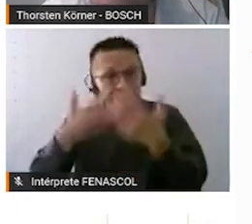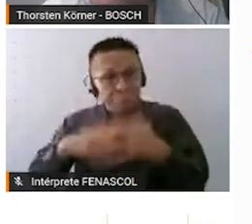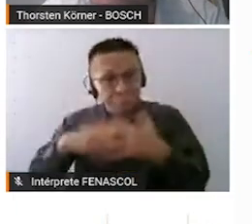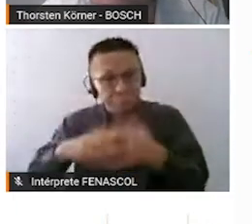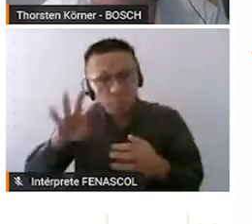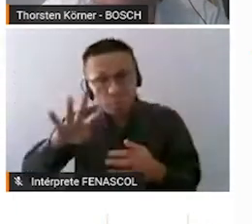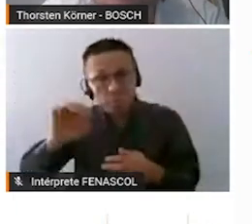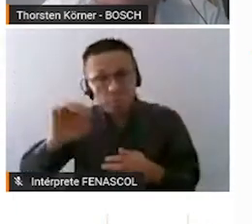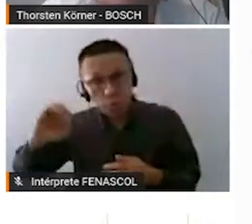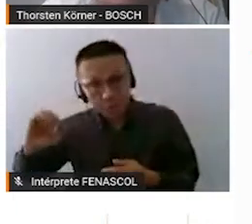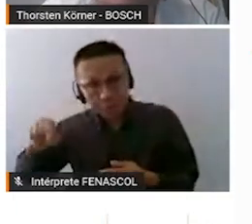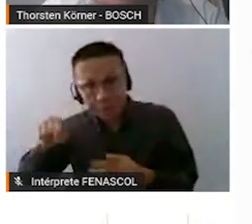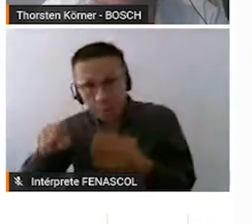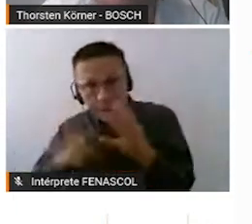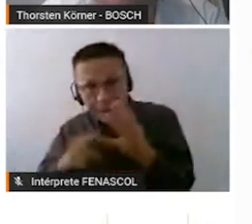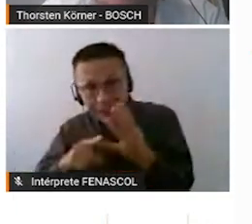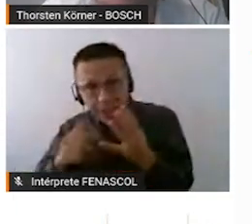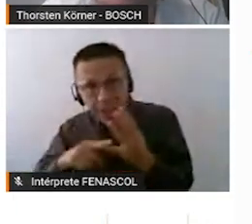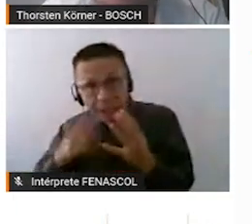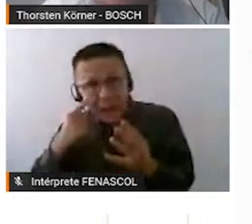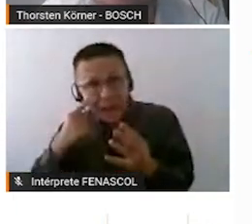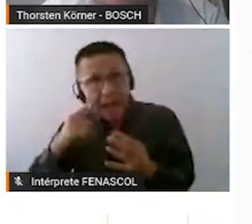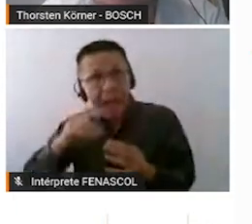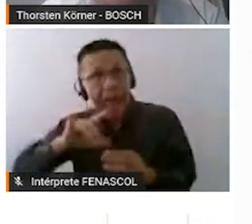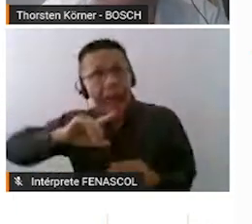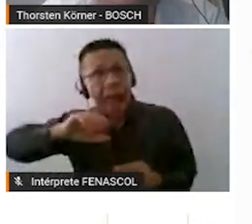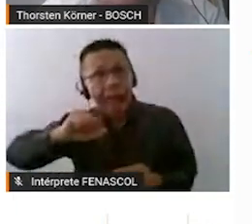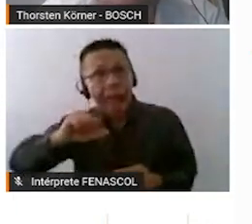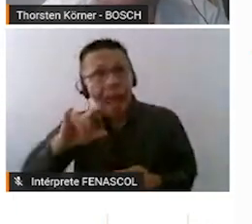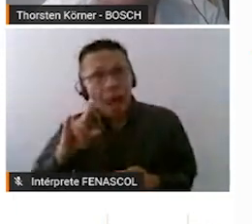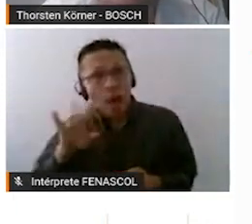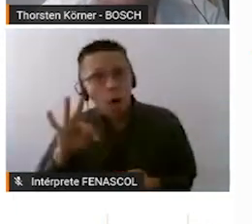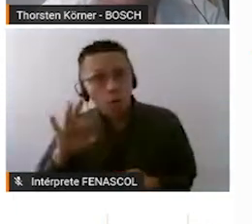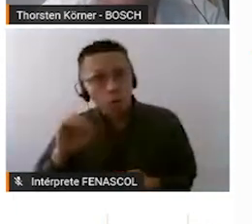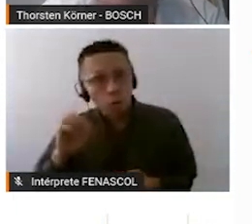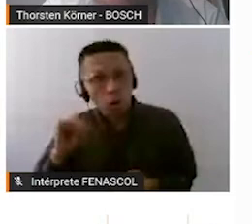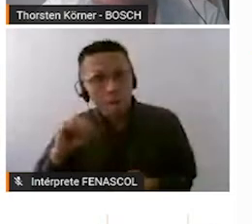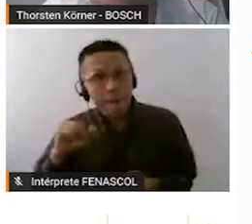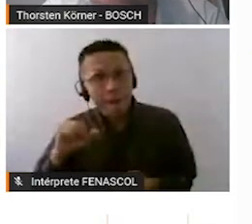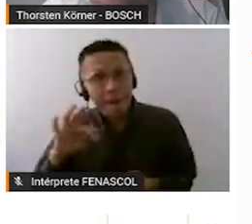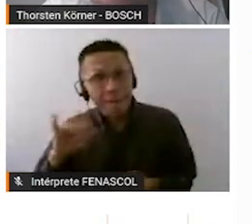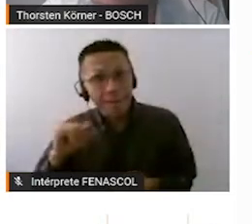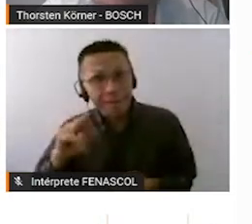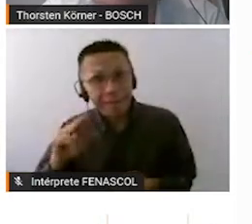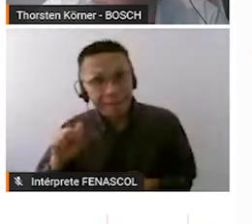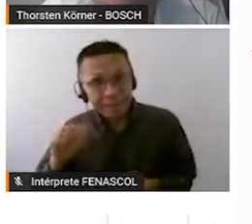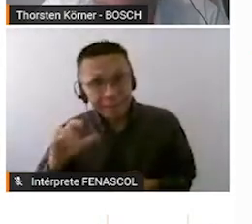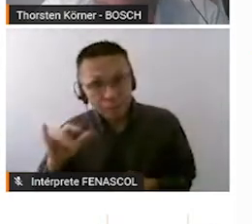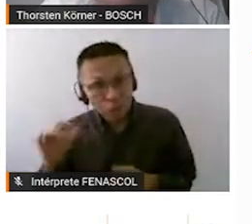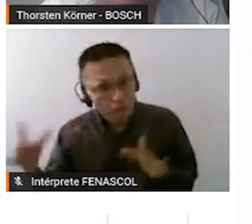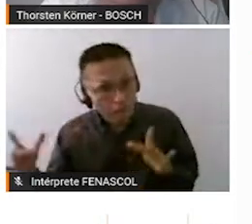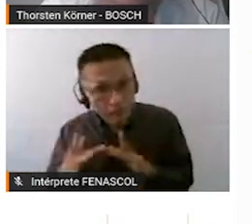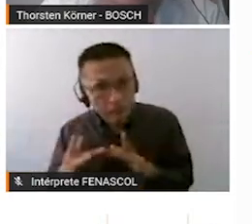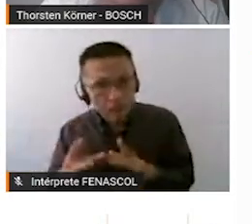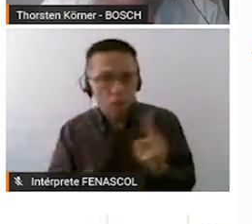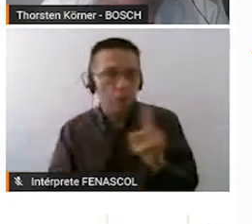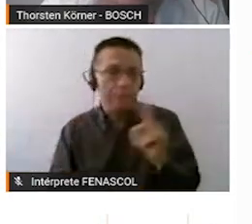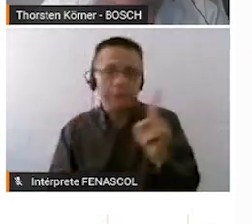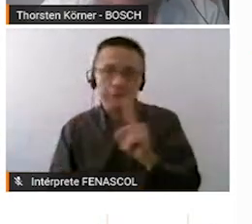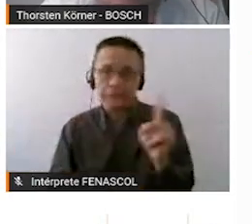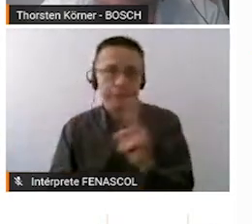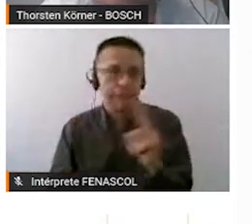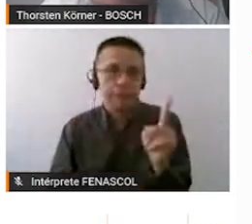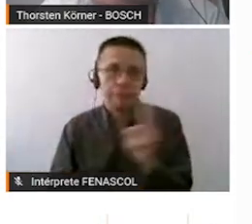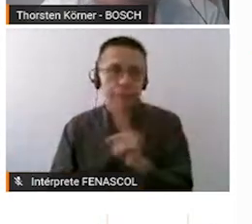obligada. ¿Ya? Hay empresas que indican que si no automatizas, mueres, que todo tiene que